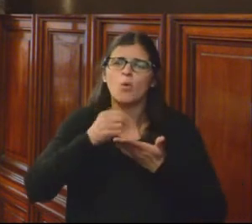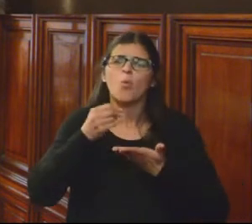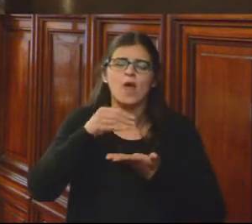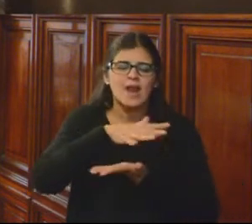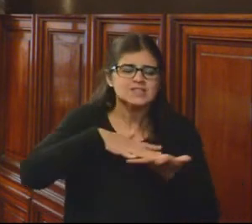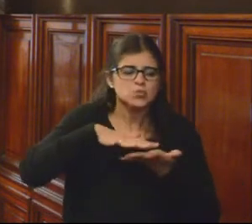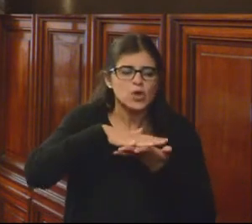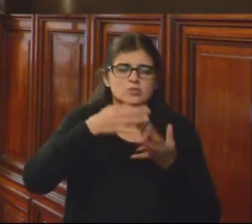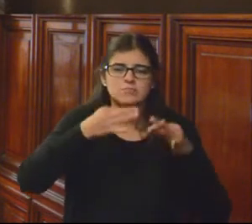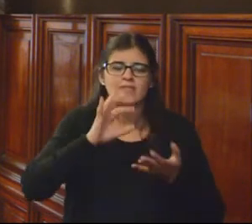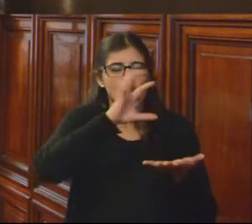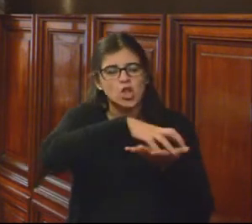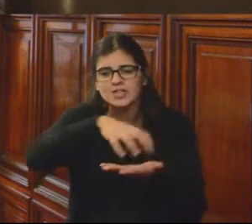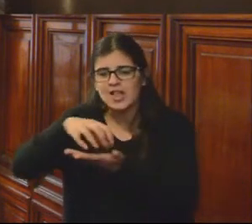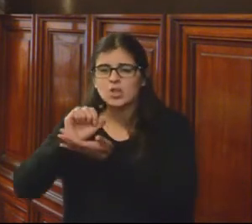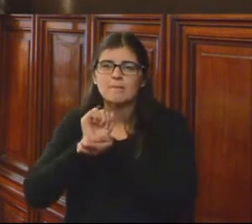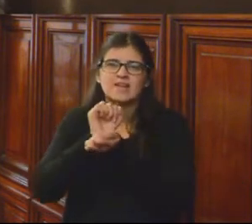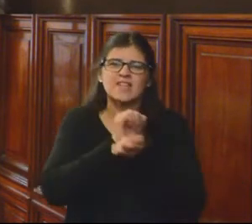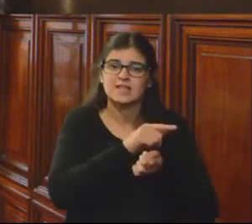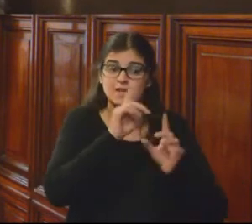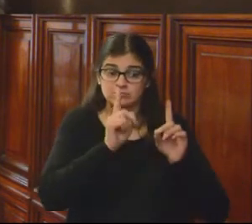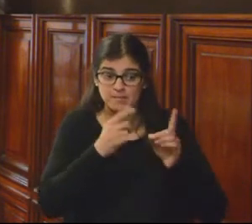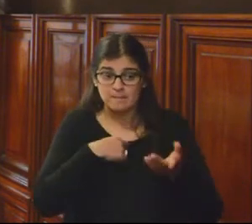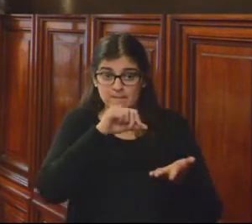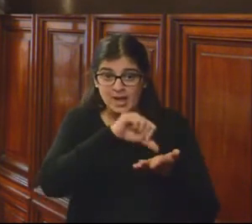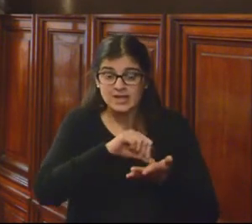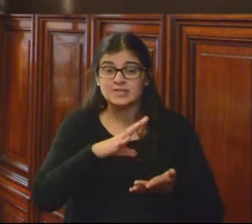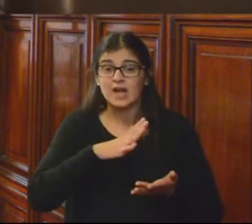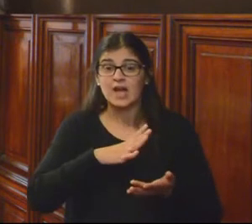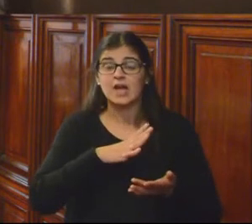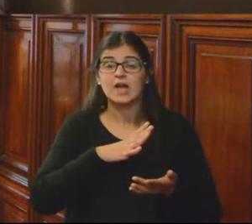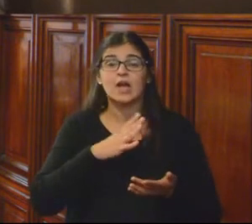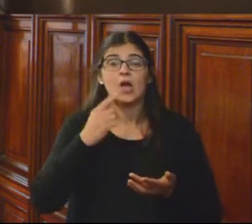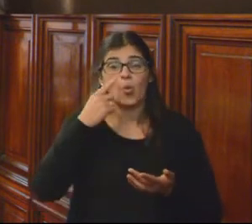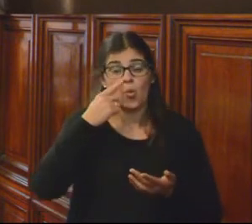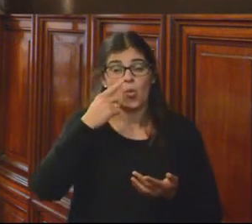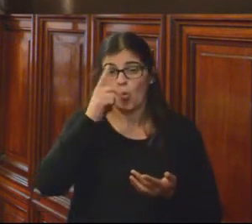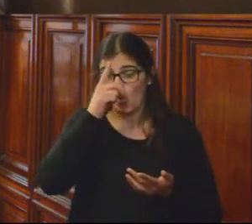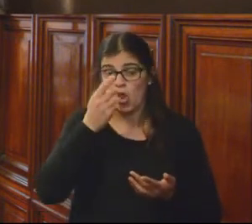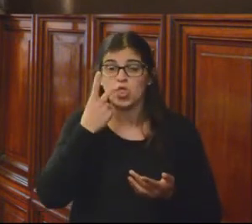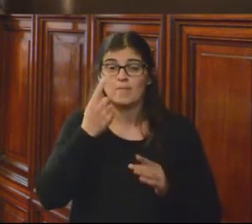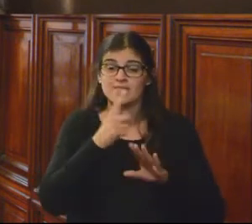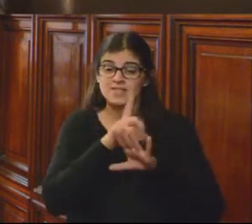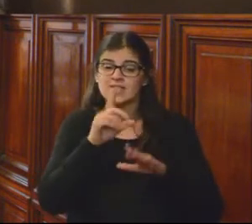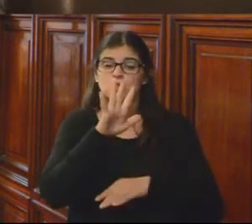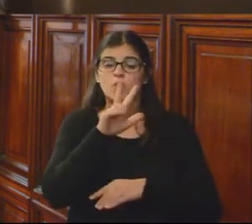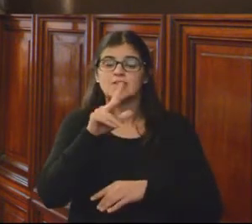centros penitenciarios en el país? Que tenemos a junio de 2017,